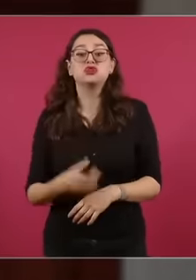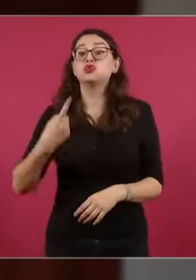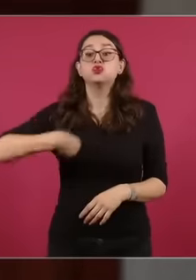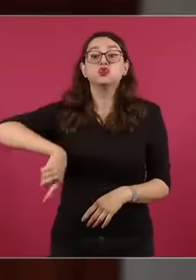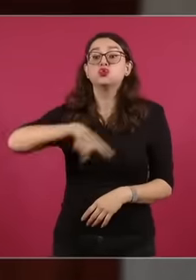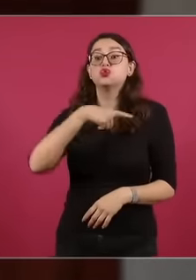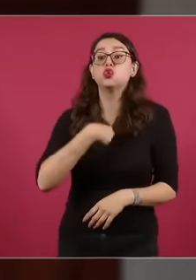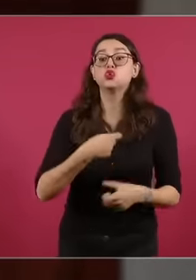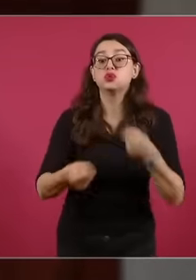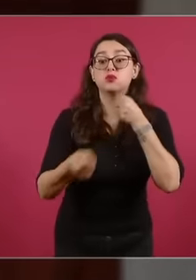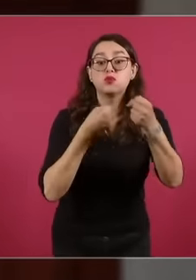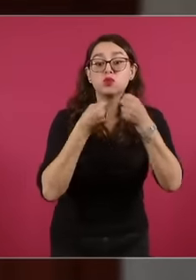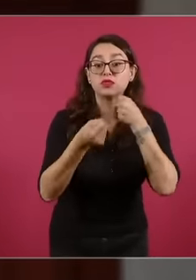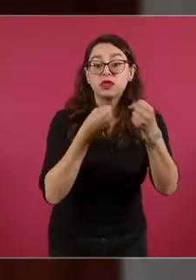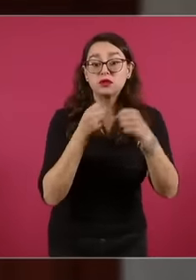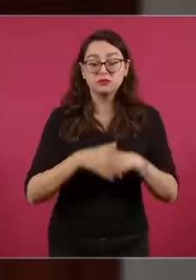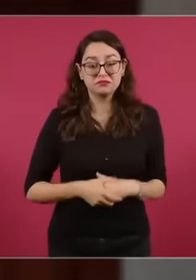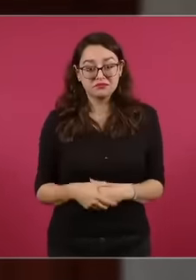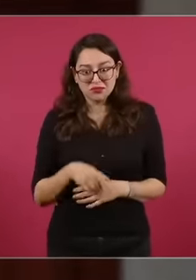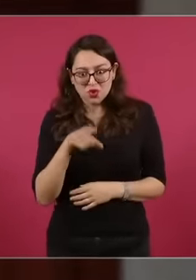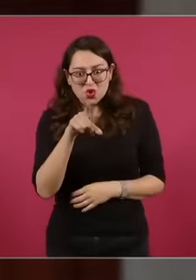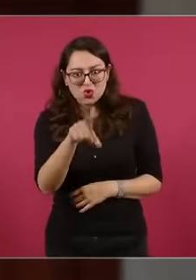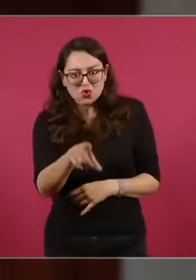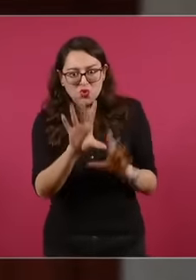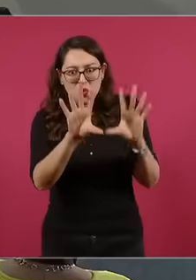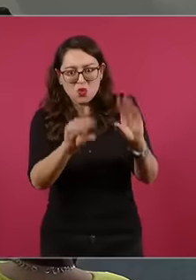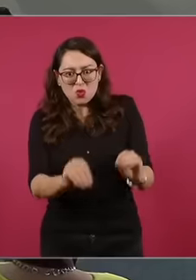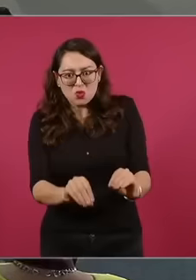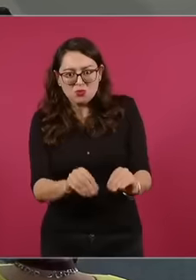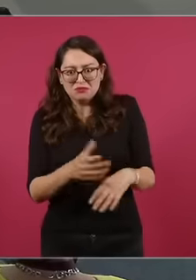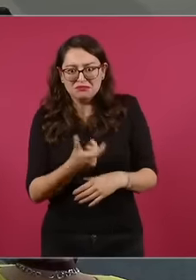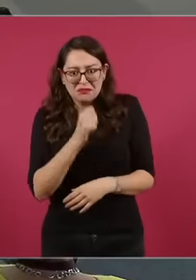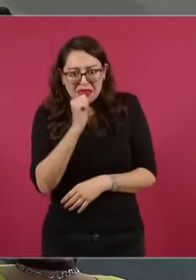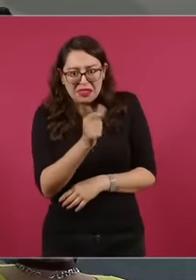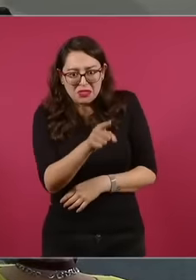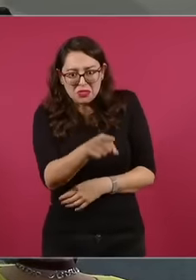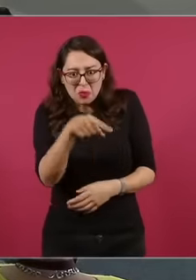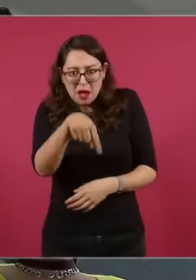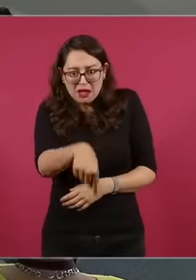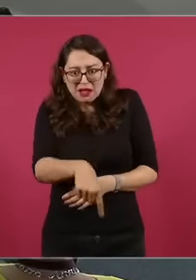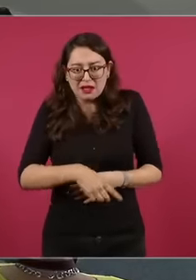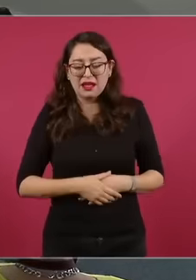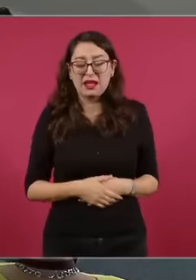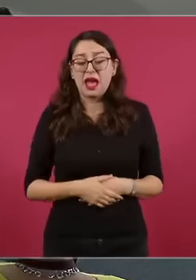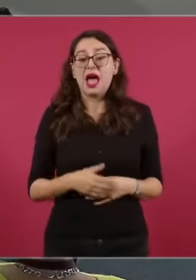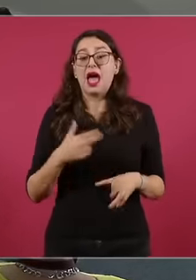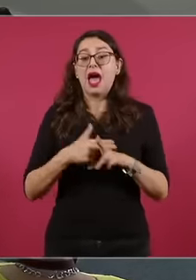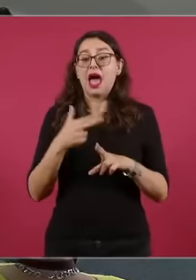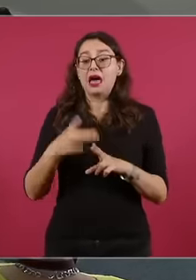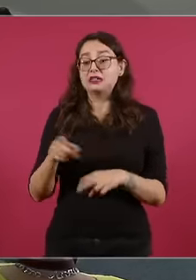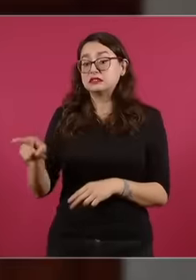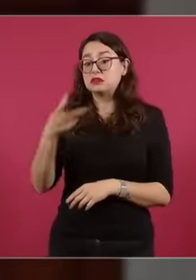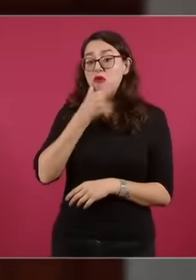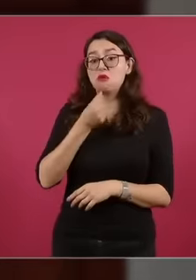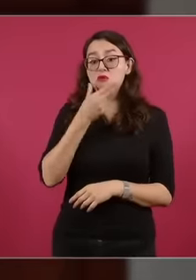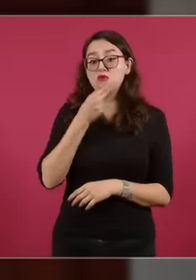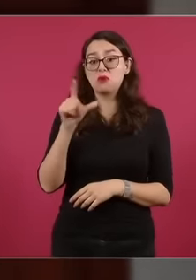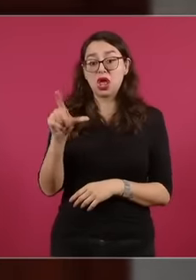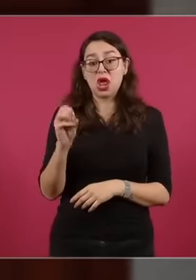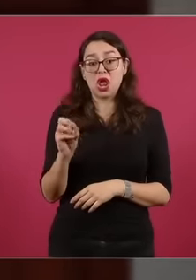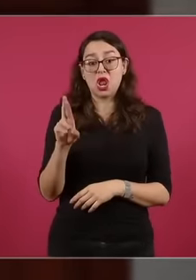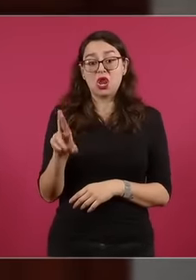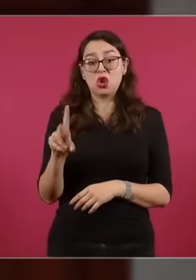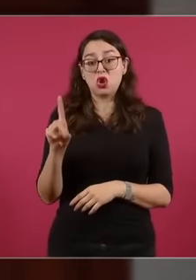en la calle, sí, de los que no venimos aquí. No tienes tú ningún problema. Hasta los moléculas lo censuran. No le dijo el otro día, te teníamos